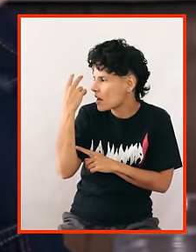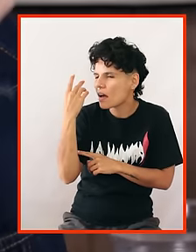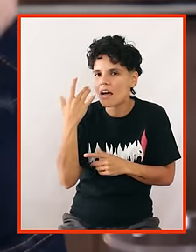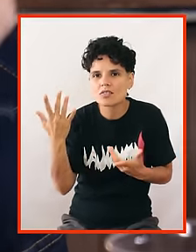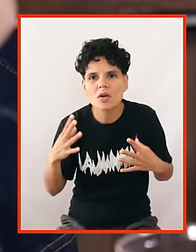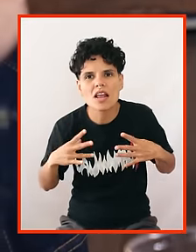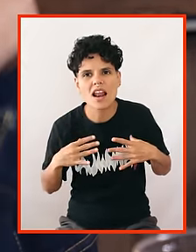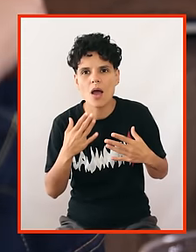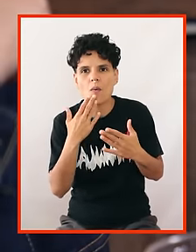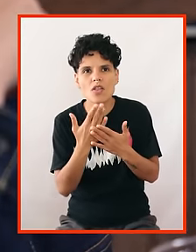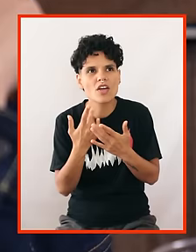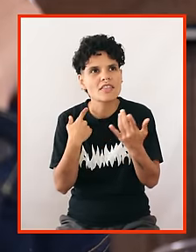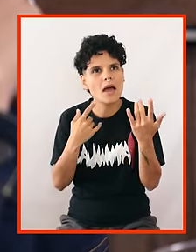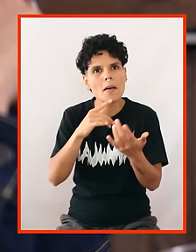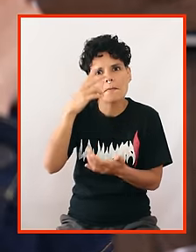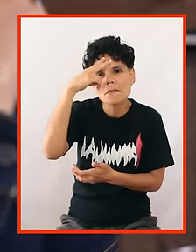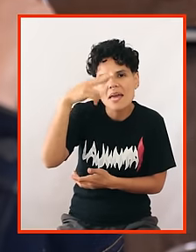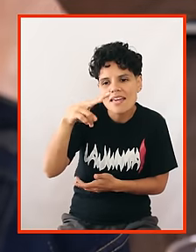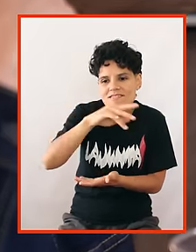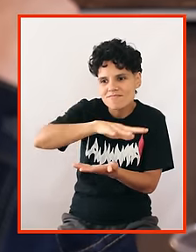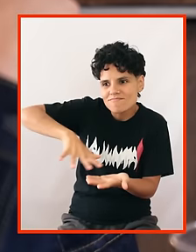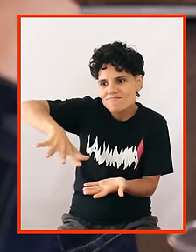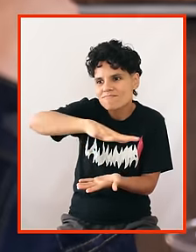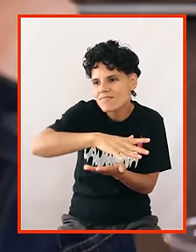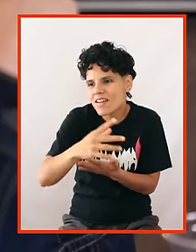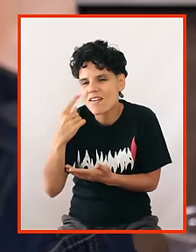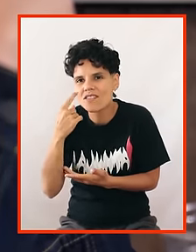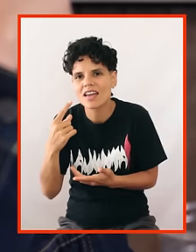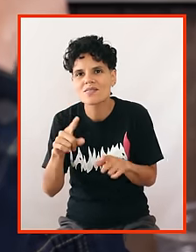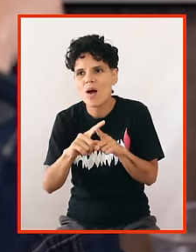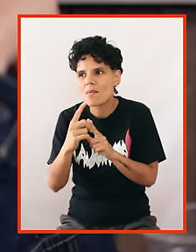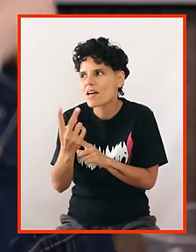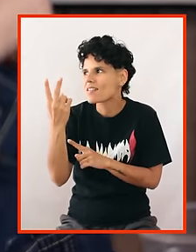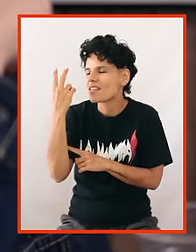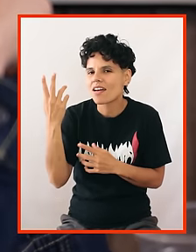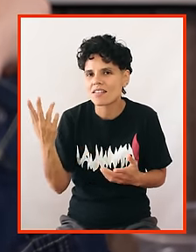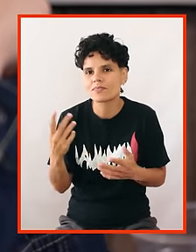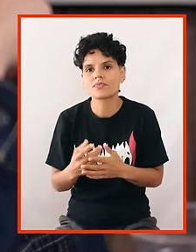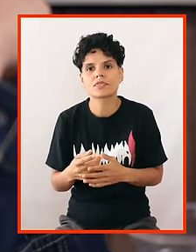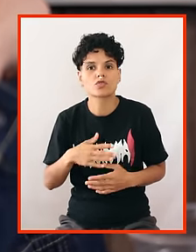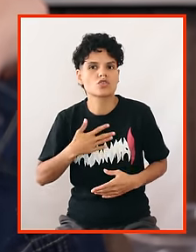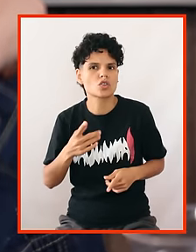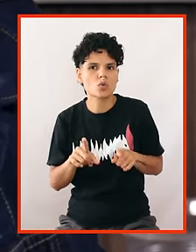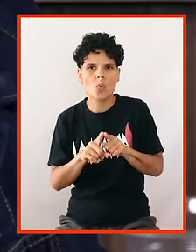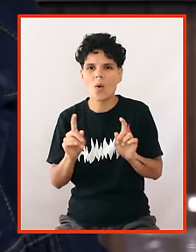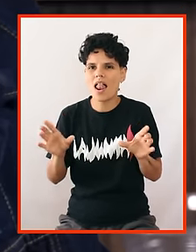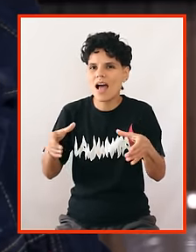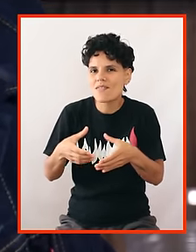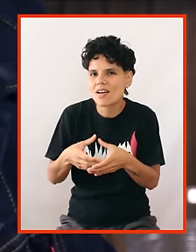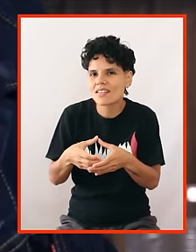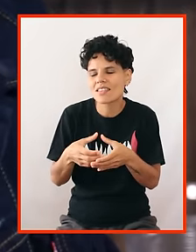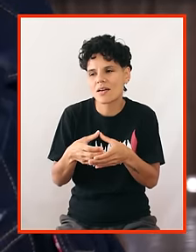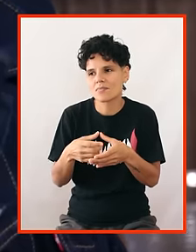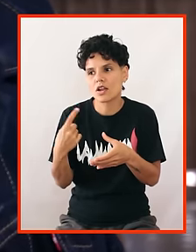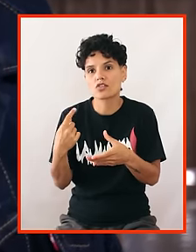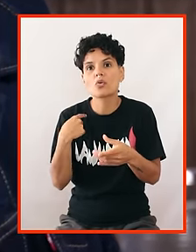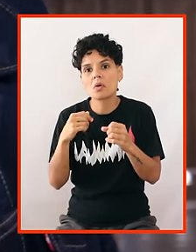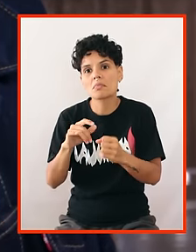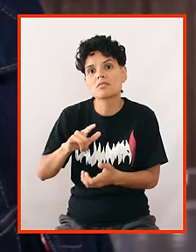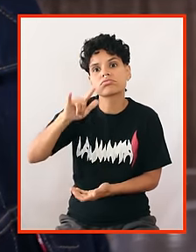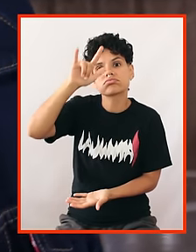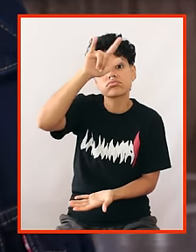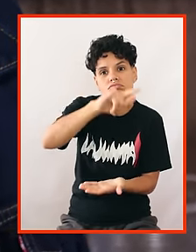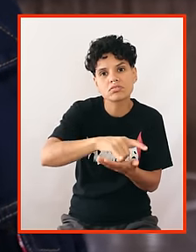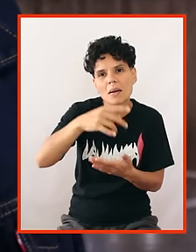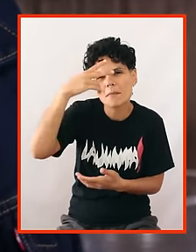esa alegría, no sé? O... De vivir en otro lugar. Sí. Yo creo que una de las cosas que como que nos regaló el hecho de estar en la banda, como llegar